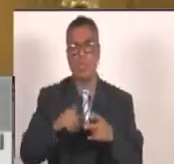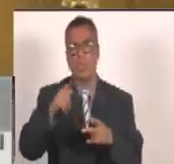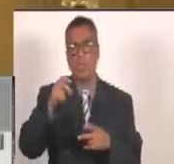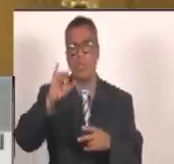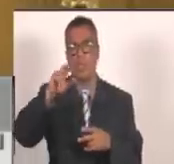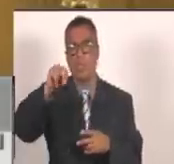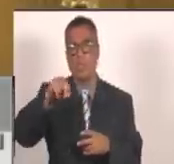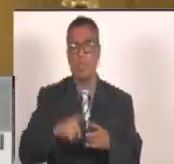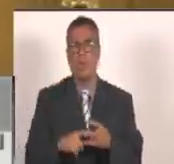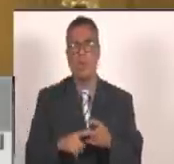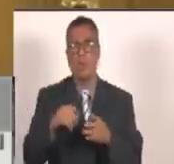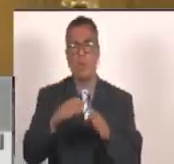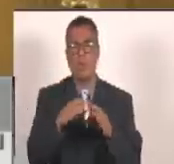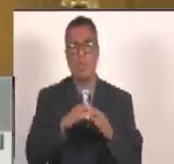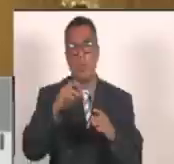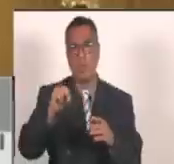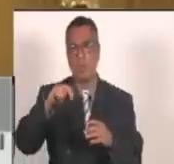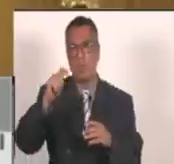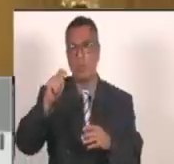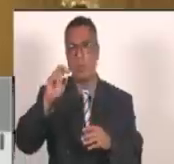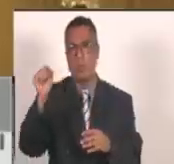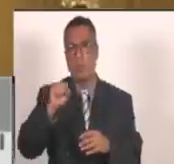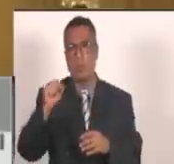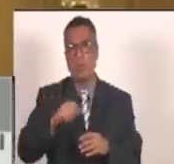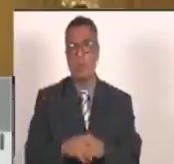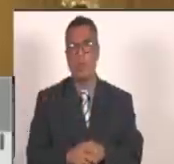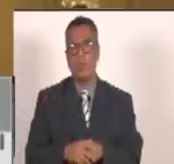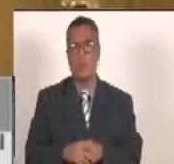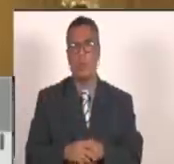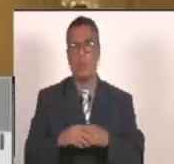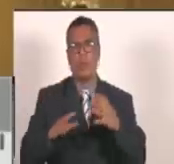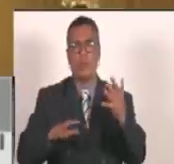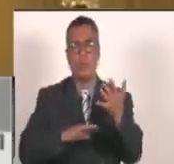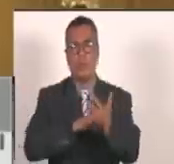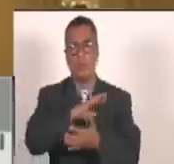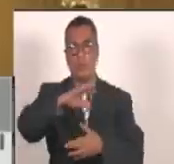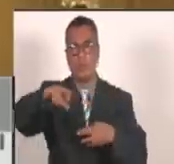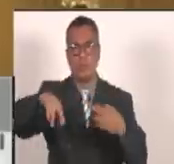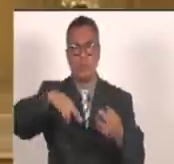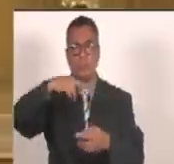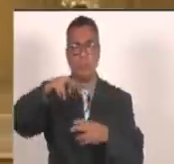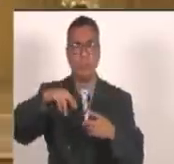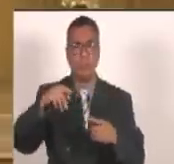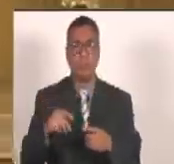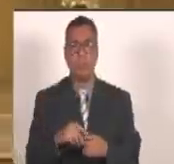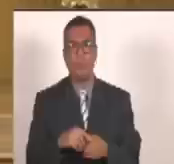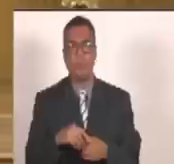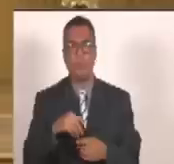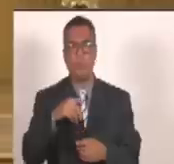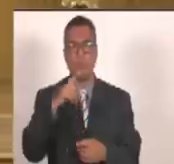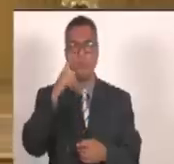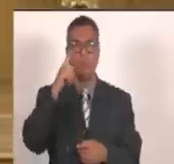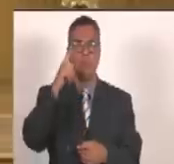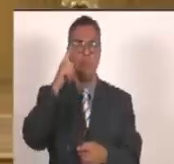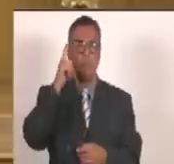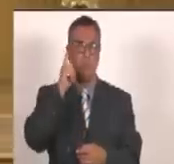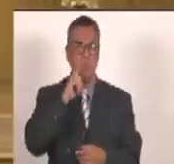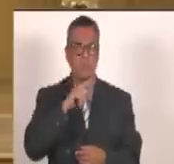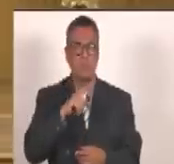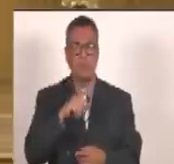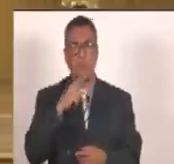Xuqian, en la provincia de Jiangsu. Es un desastre con un tornado de los más feos y los más fuertes que ha